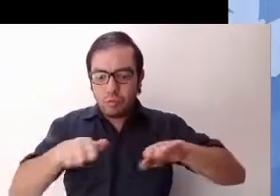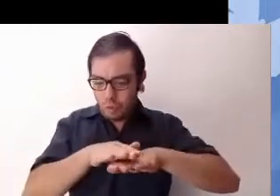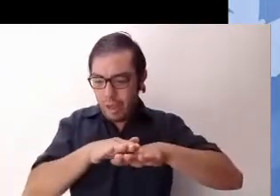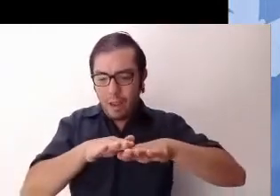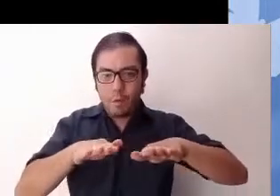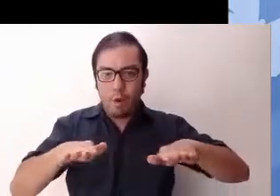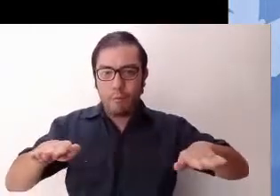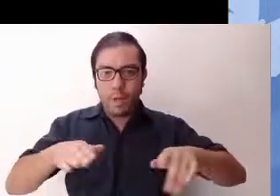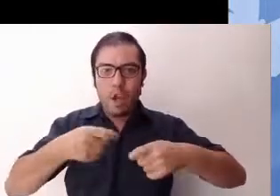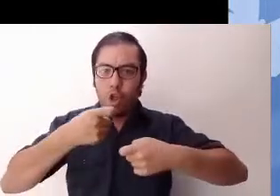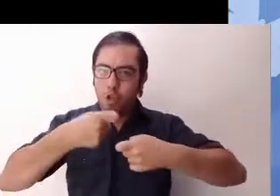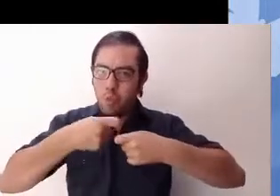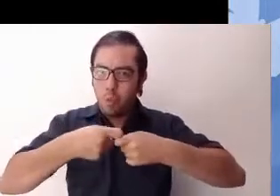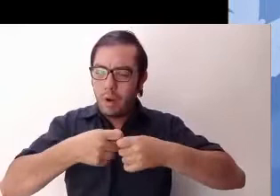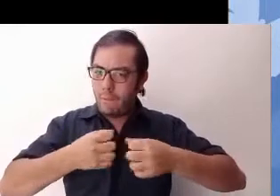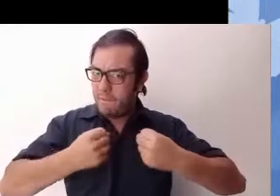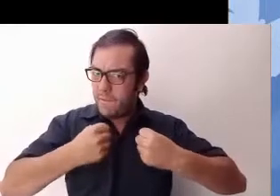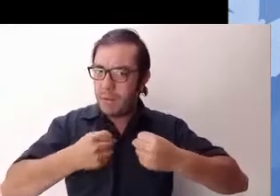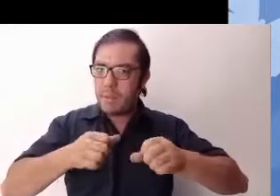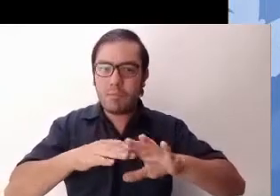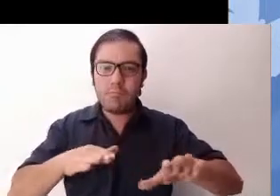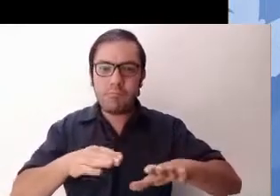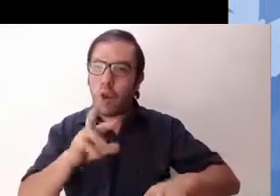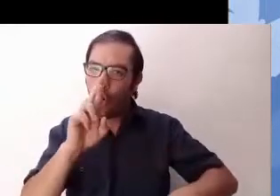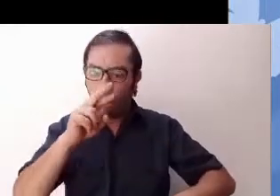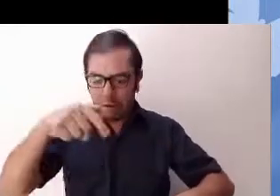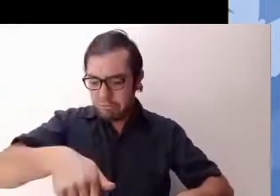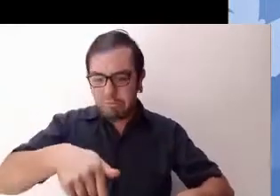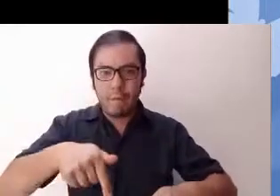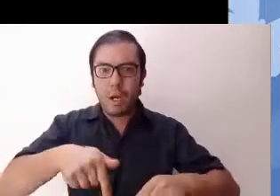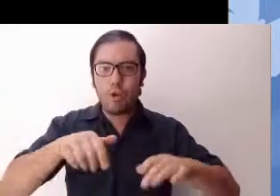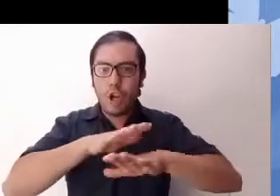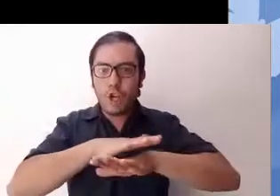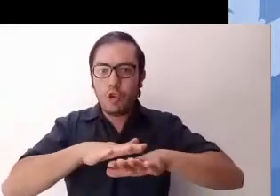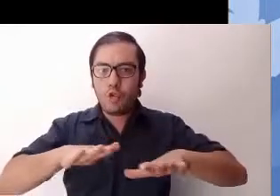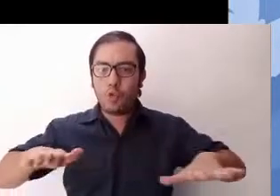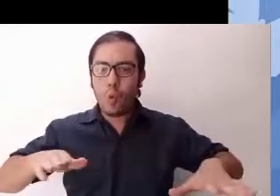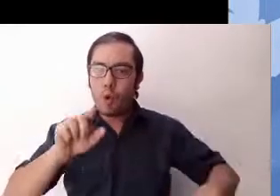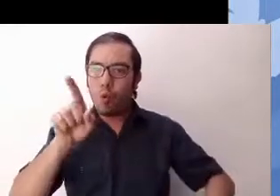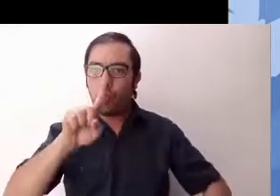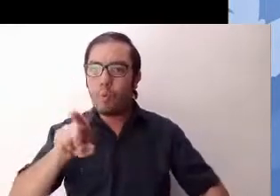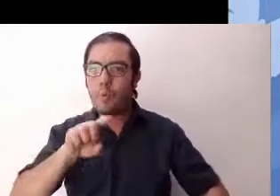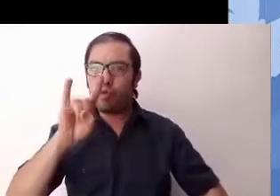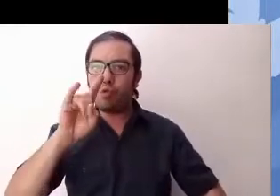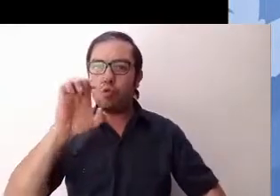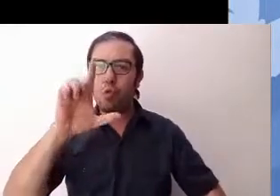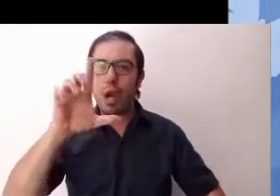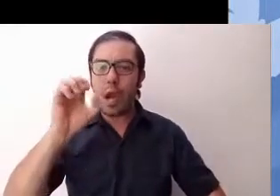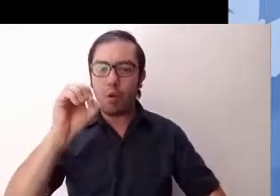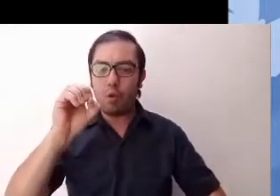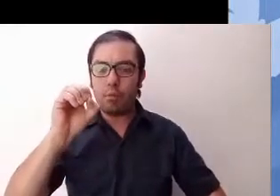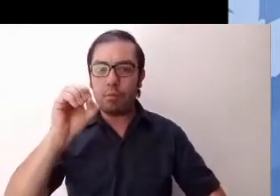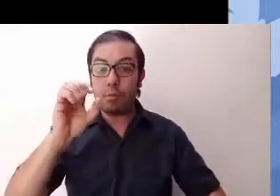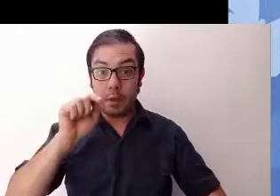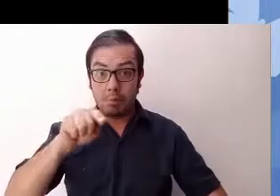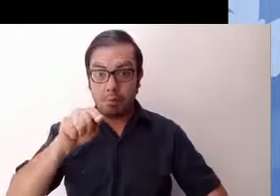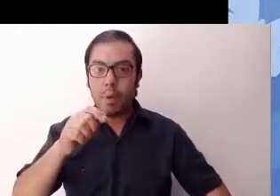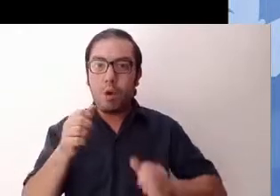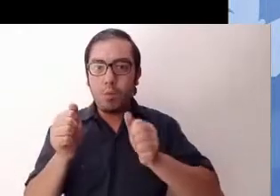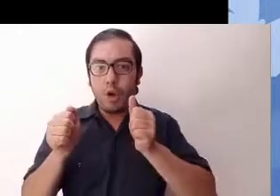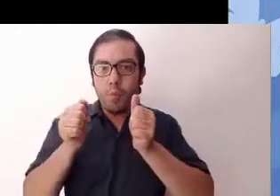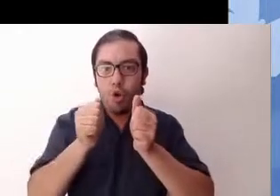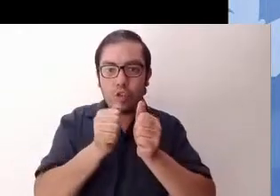de la víctima, nos vamos a arrodillar con una rodilla a nivel del hombro y la otra rodilla a nivel de la